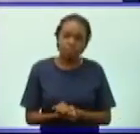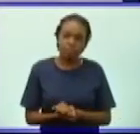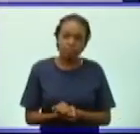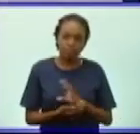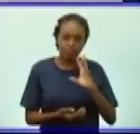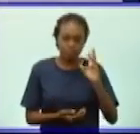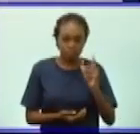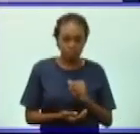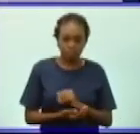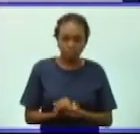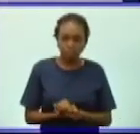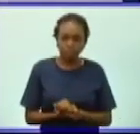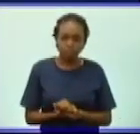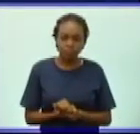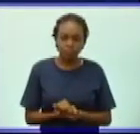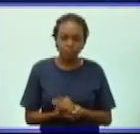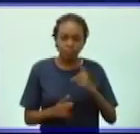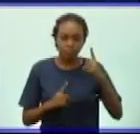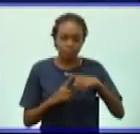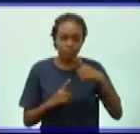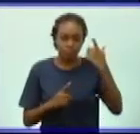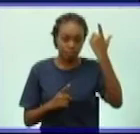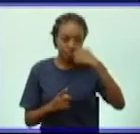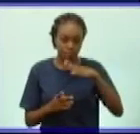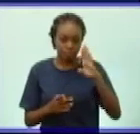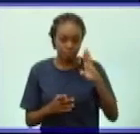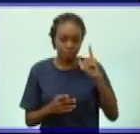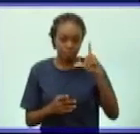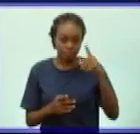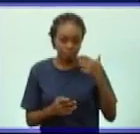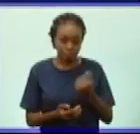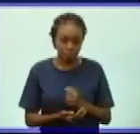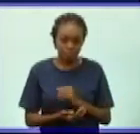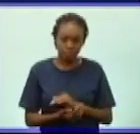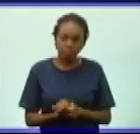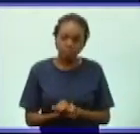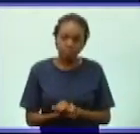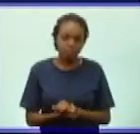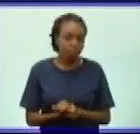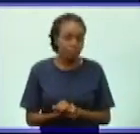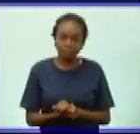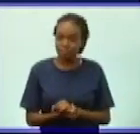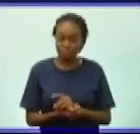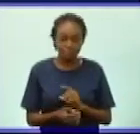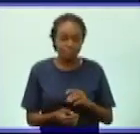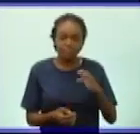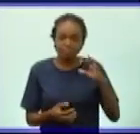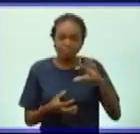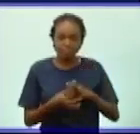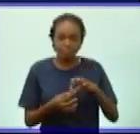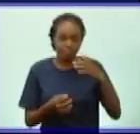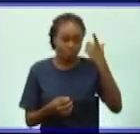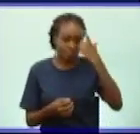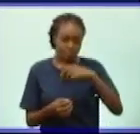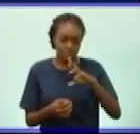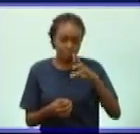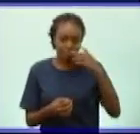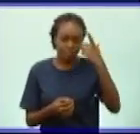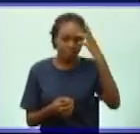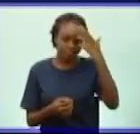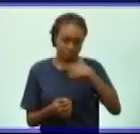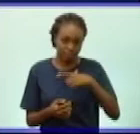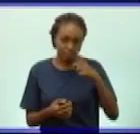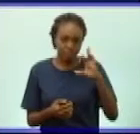específico de las tablas, de las gráficas, me permiten visualizar rápidamente la